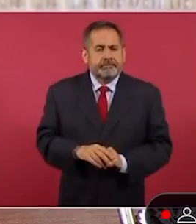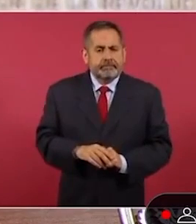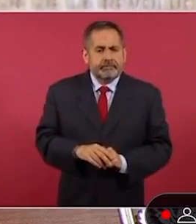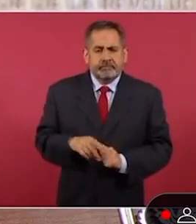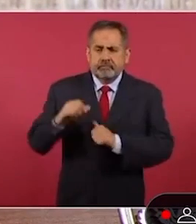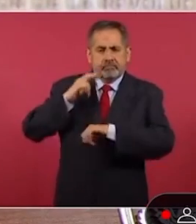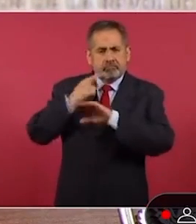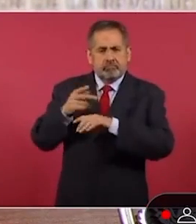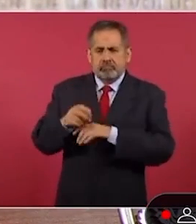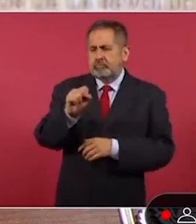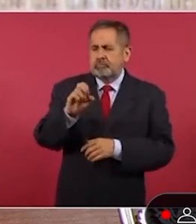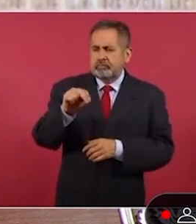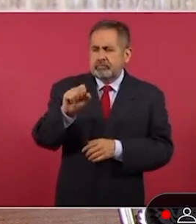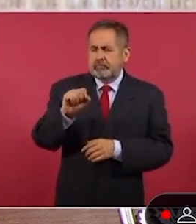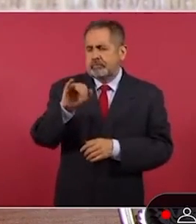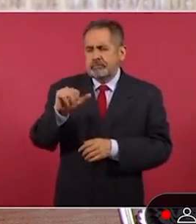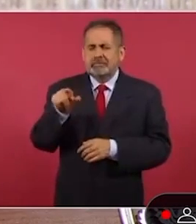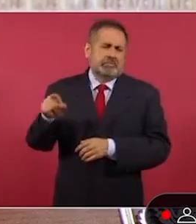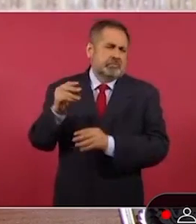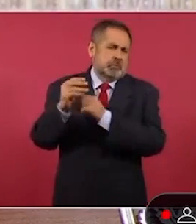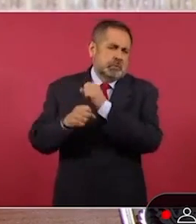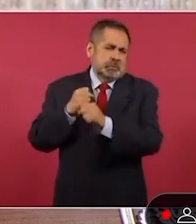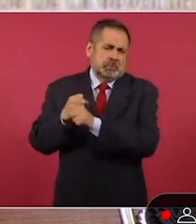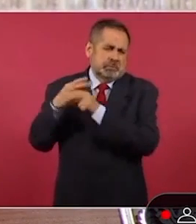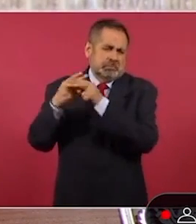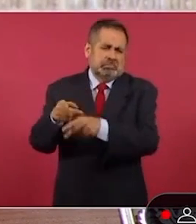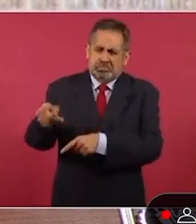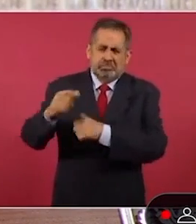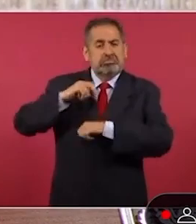al cargo de Senasica. Ya llevaba muchos años ahí,